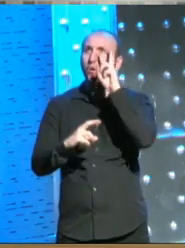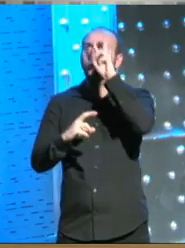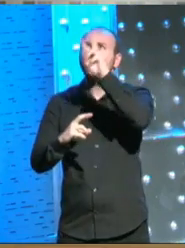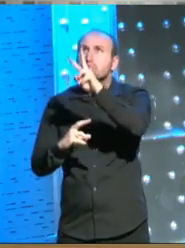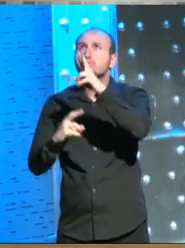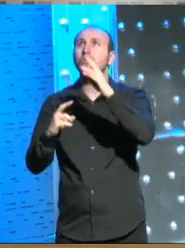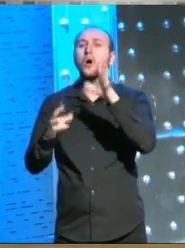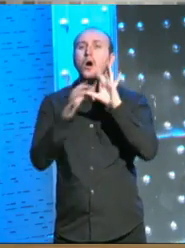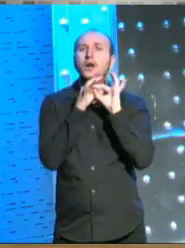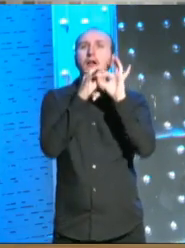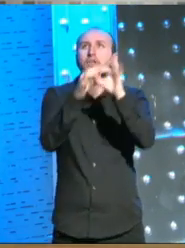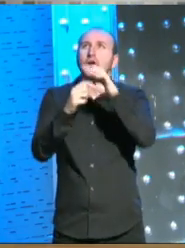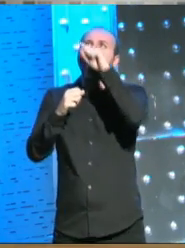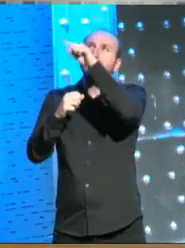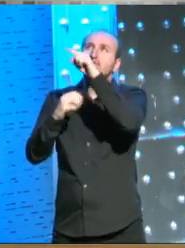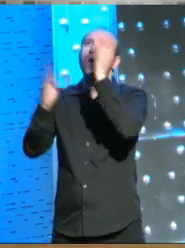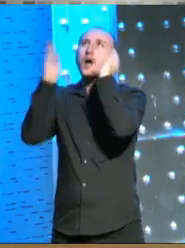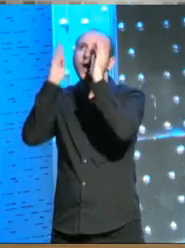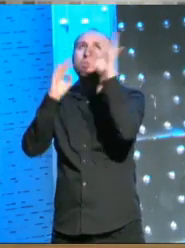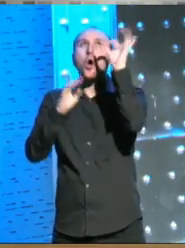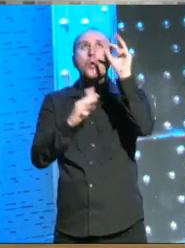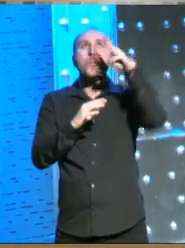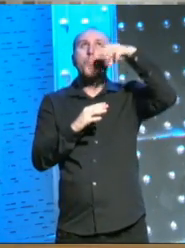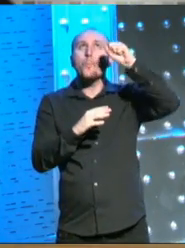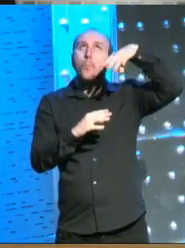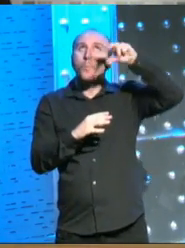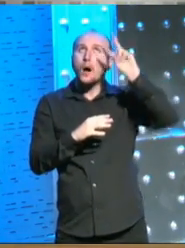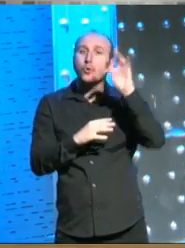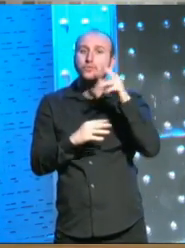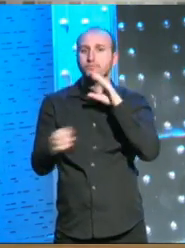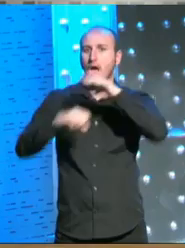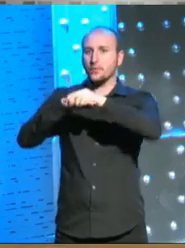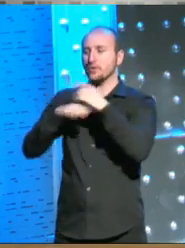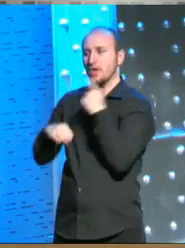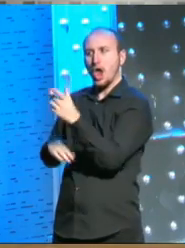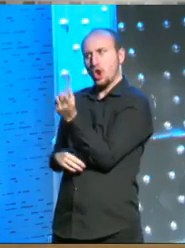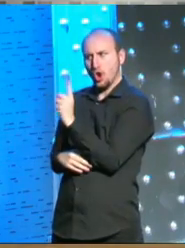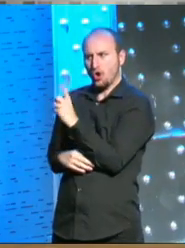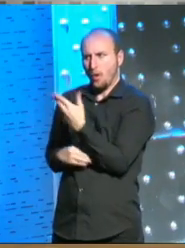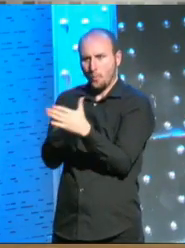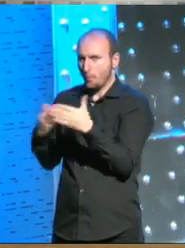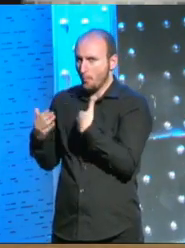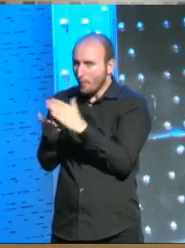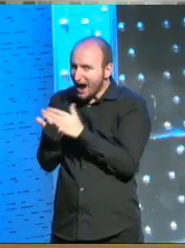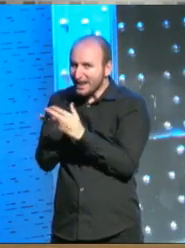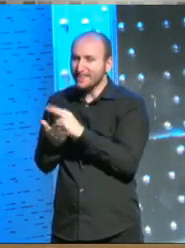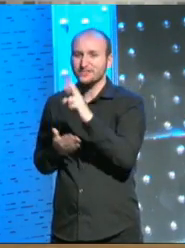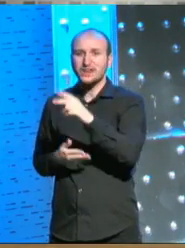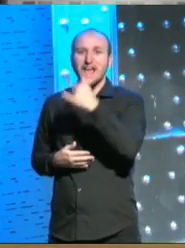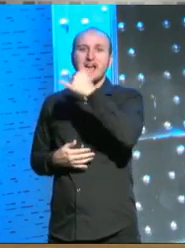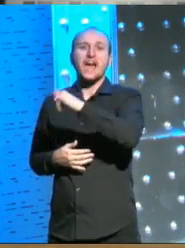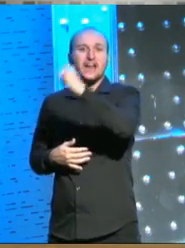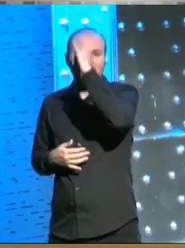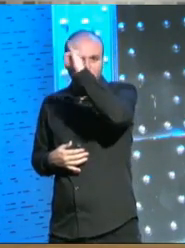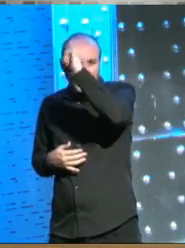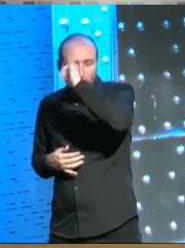caballo o esto es un mamut? Y le decía el amigo, no es un mamut, es un rinoceronte. No, hombre,